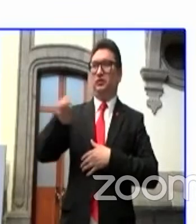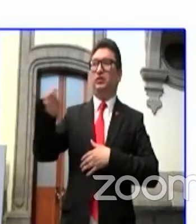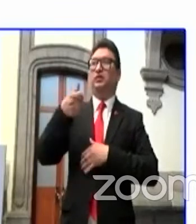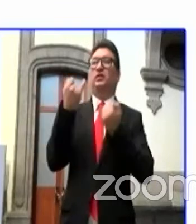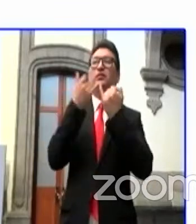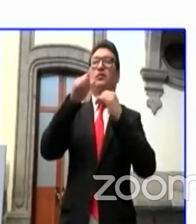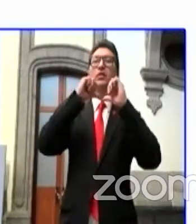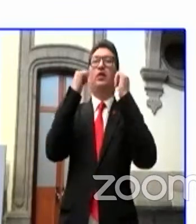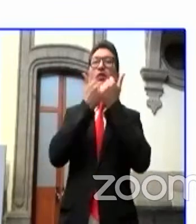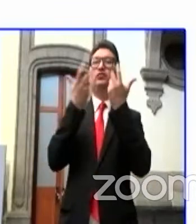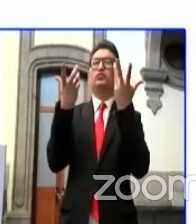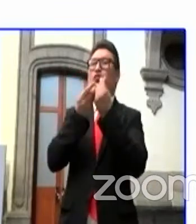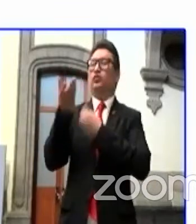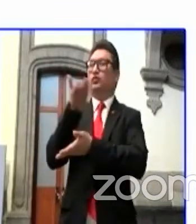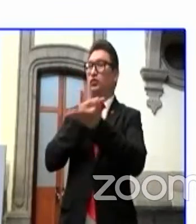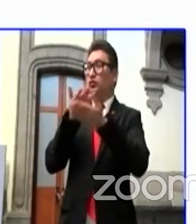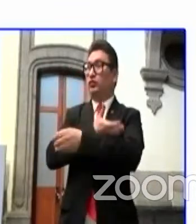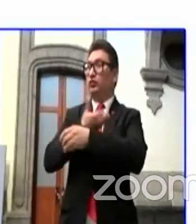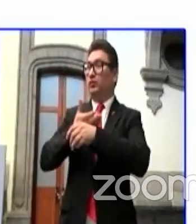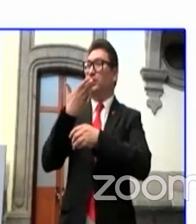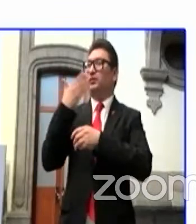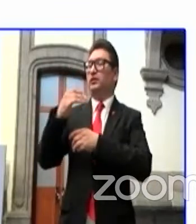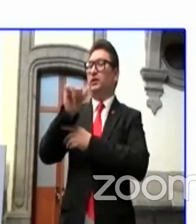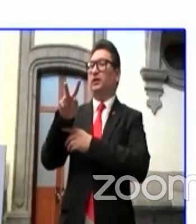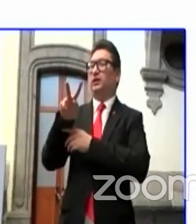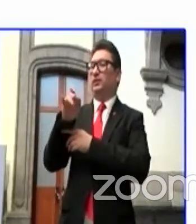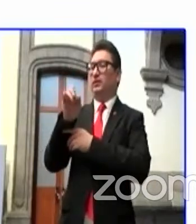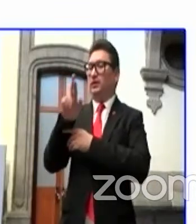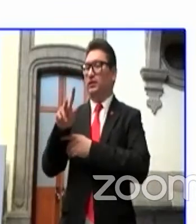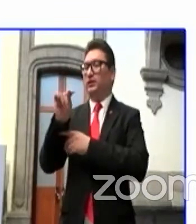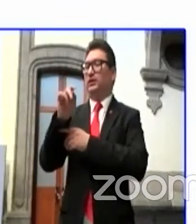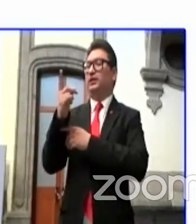organizaciones que nos acompañan. Javier, Taide,